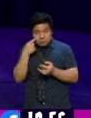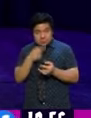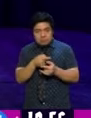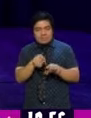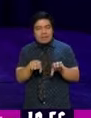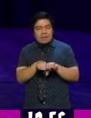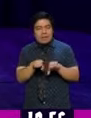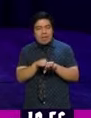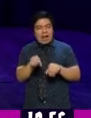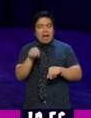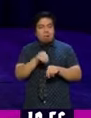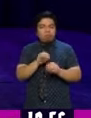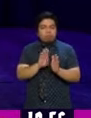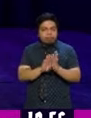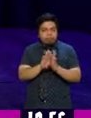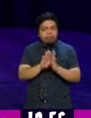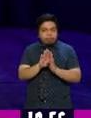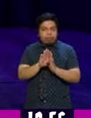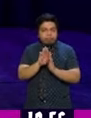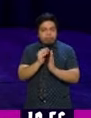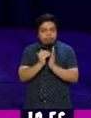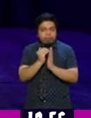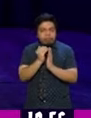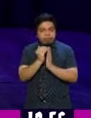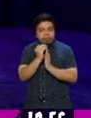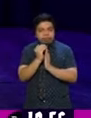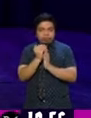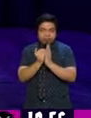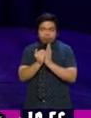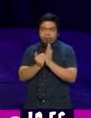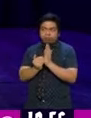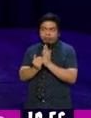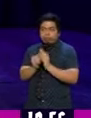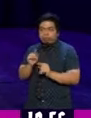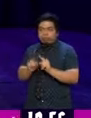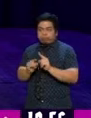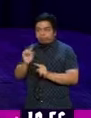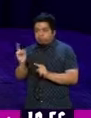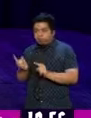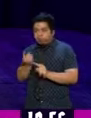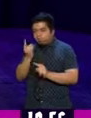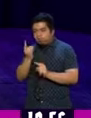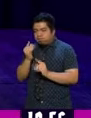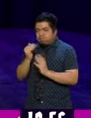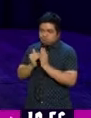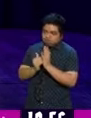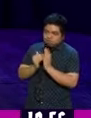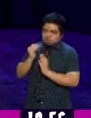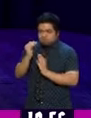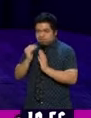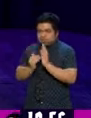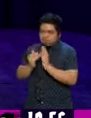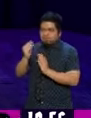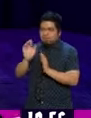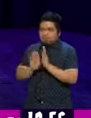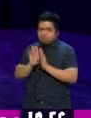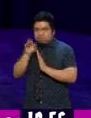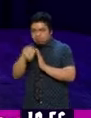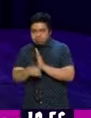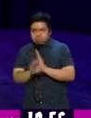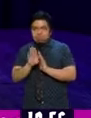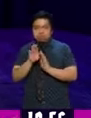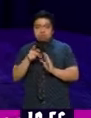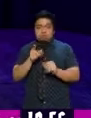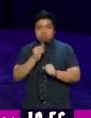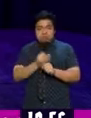conversión ha subido, ¿no? Pero más bien ha bajado. Bueno, porque el dólar está bueno, subió y bajó. Sí, subió y luego bajó. Ajá. Oye, pero